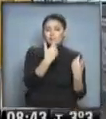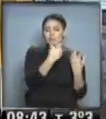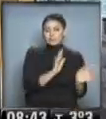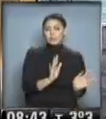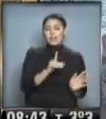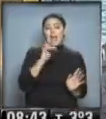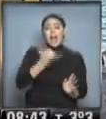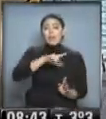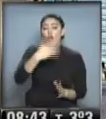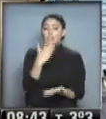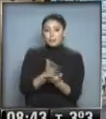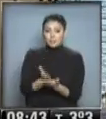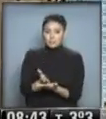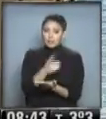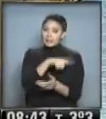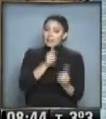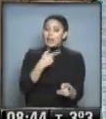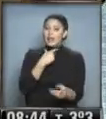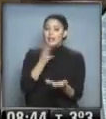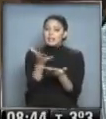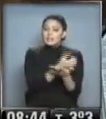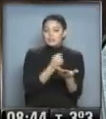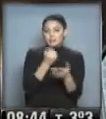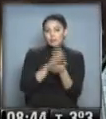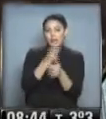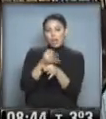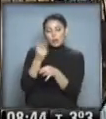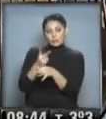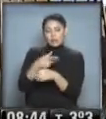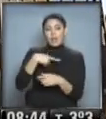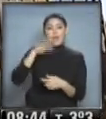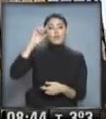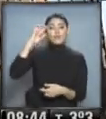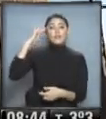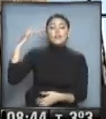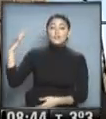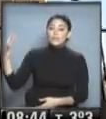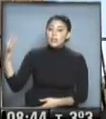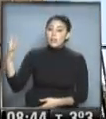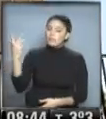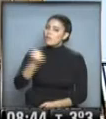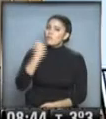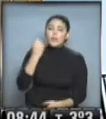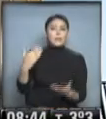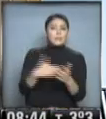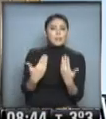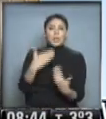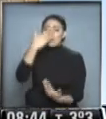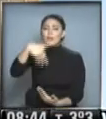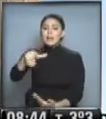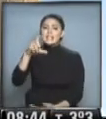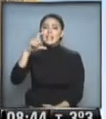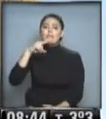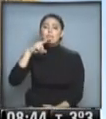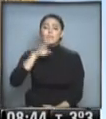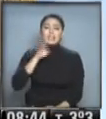destacar que hay otras materias que quieren sacar de las escuelas secundarias. Filosofía, que es fundamental para el CBC. Todos sabemos